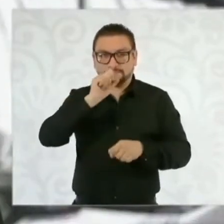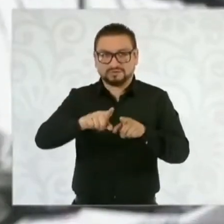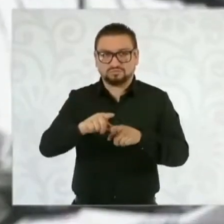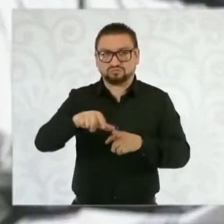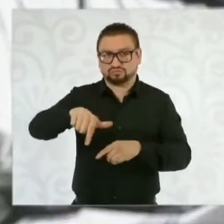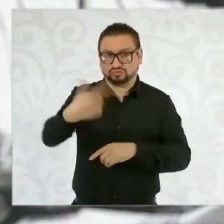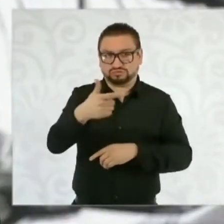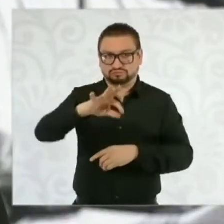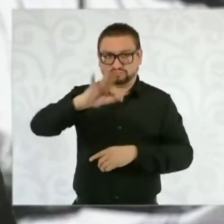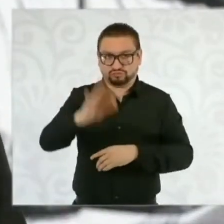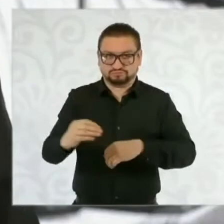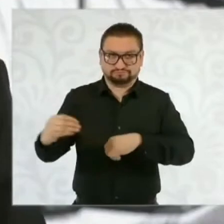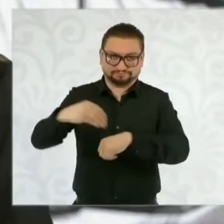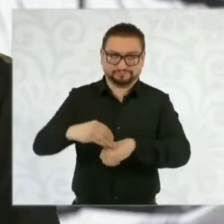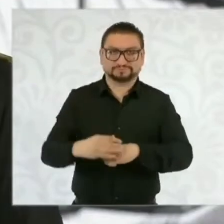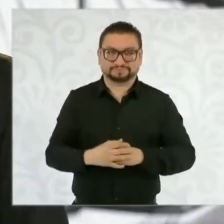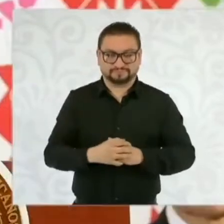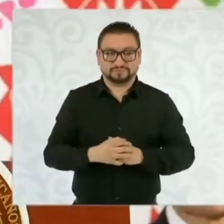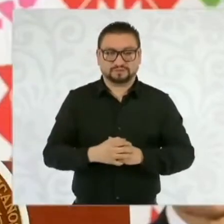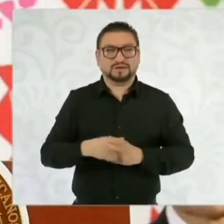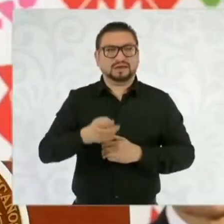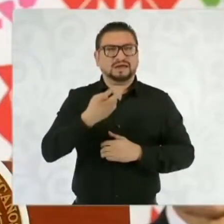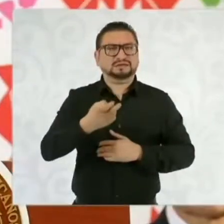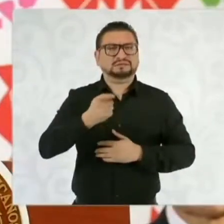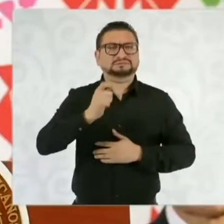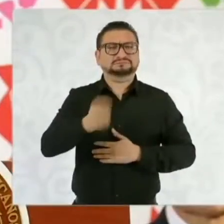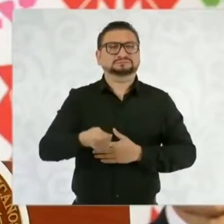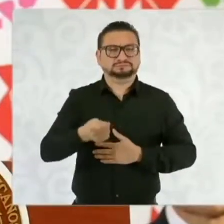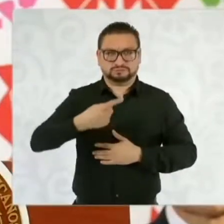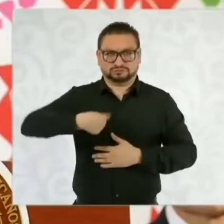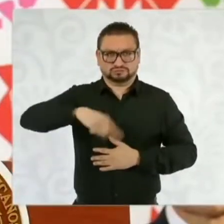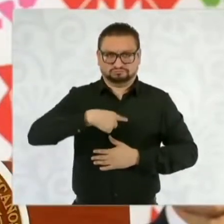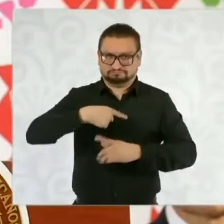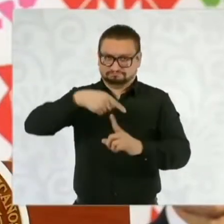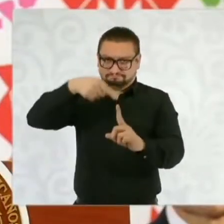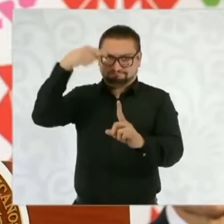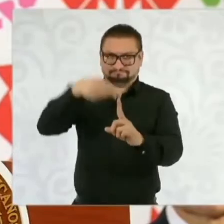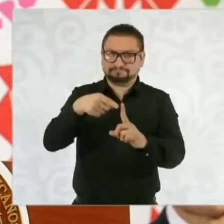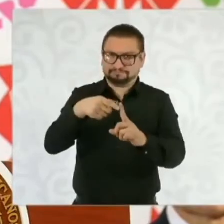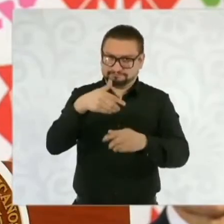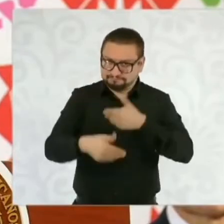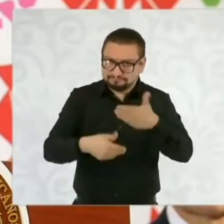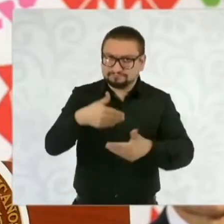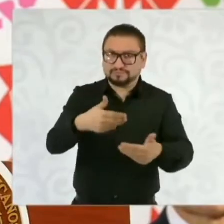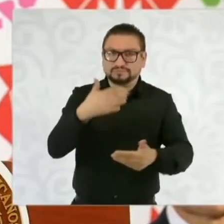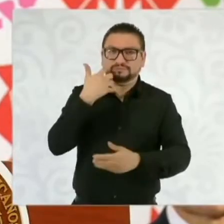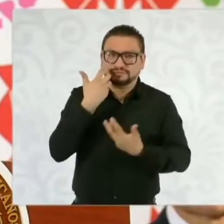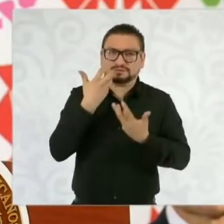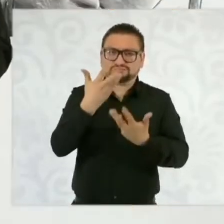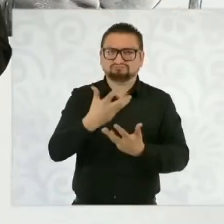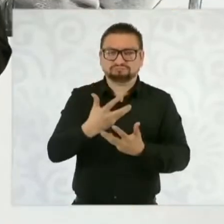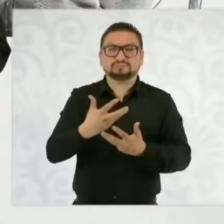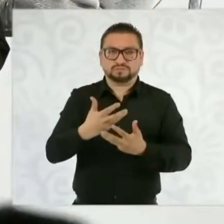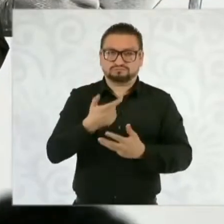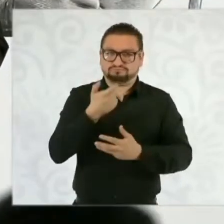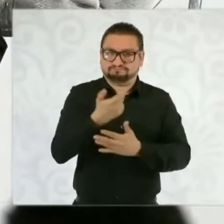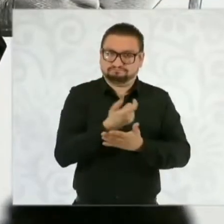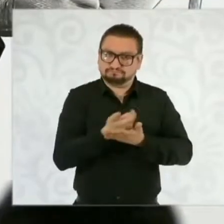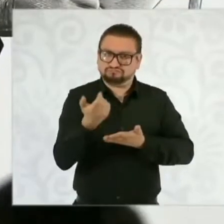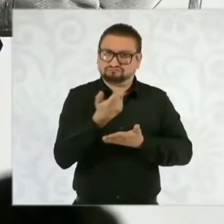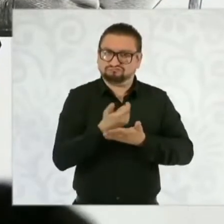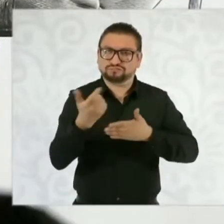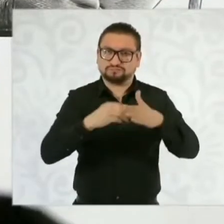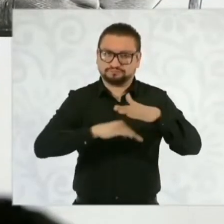es del 12%. Con esto seguimos encaminados en la recuperación del